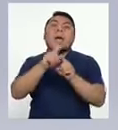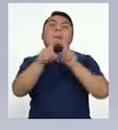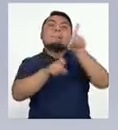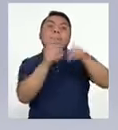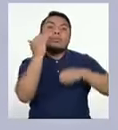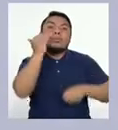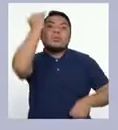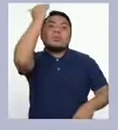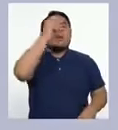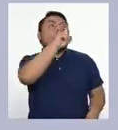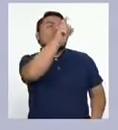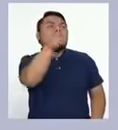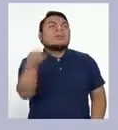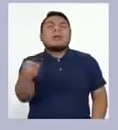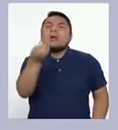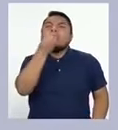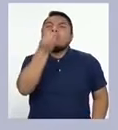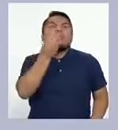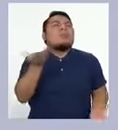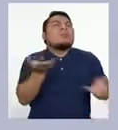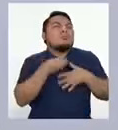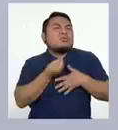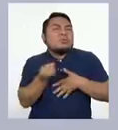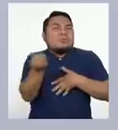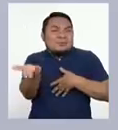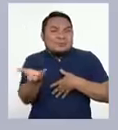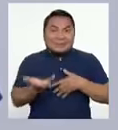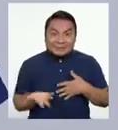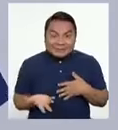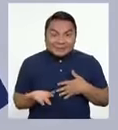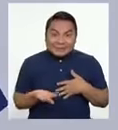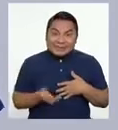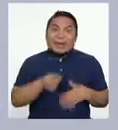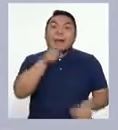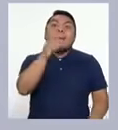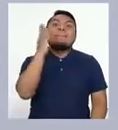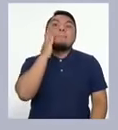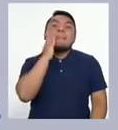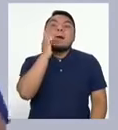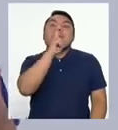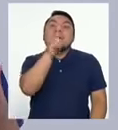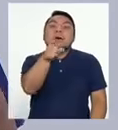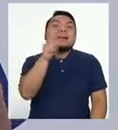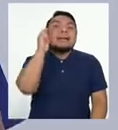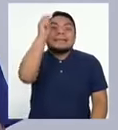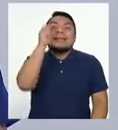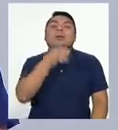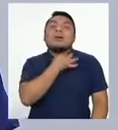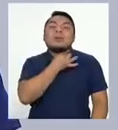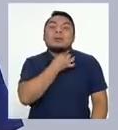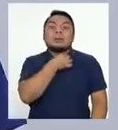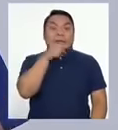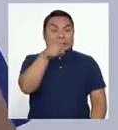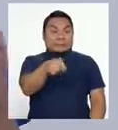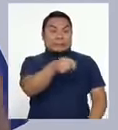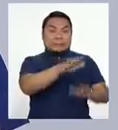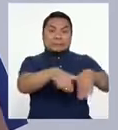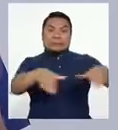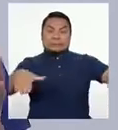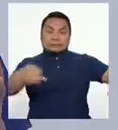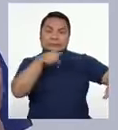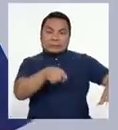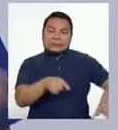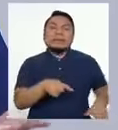a un adulto qué alimentos pueden consumir. Papi, mami, tíos, abuelitos, los niños